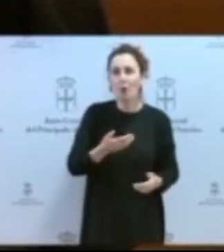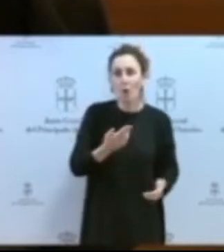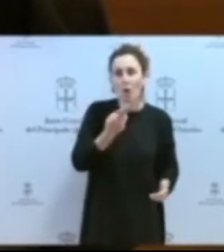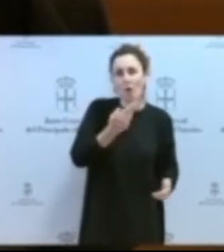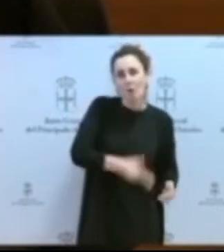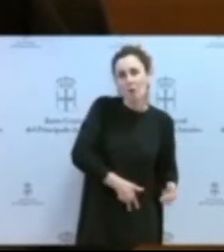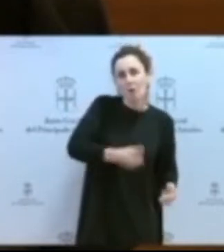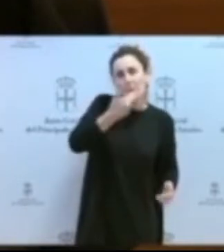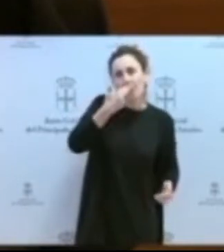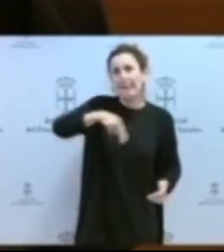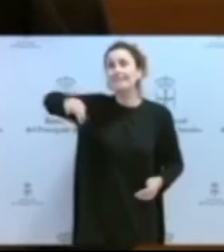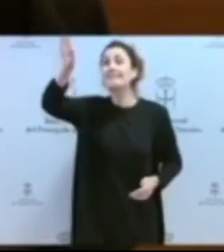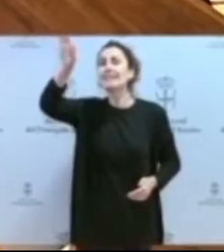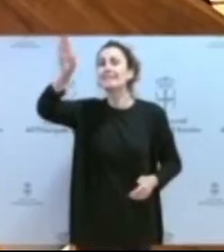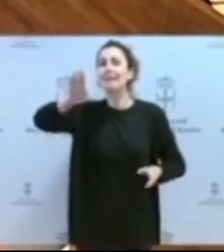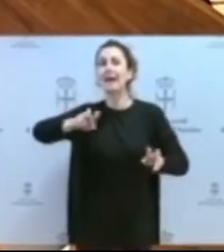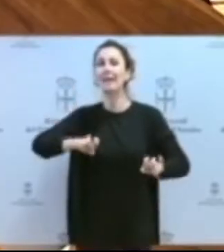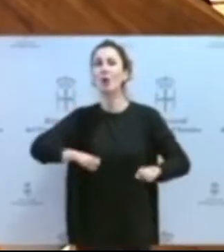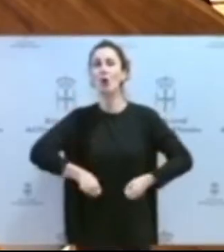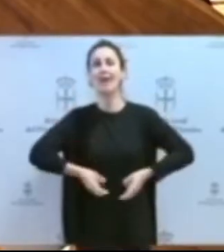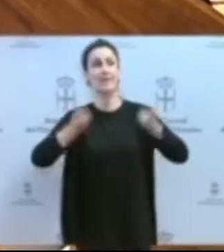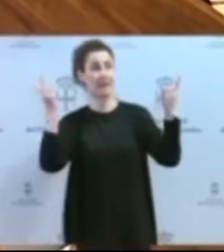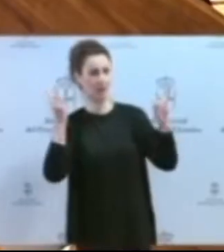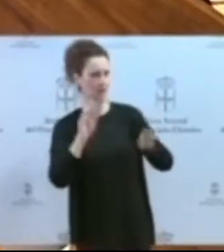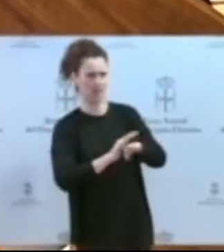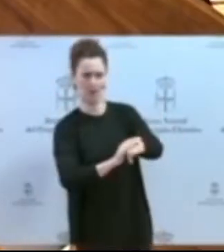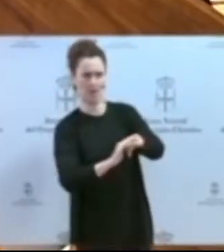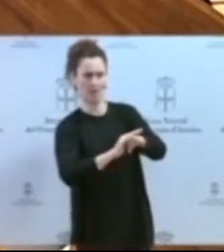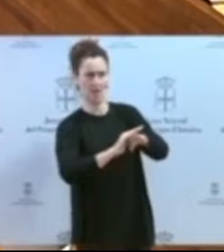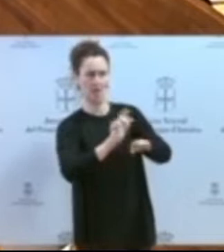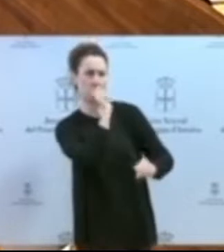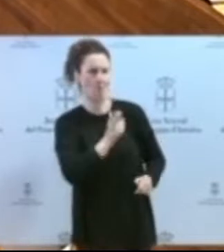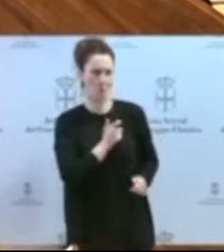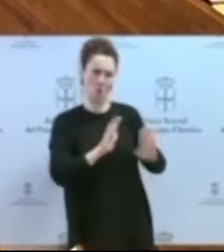palabra se está faltando al respeto a todo el partido Vox, o esto es inaceptable.